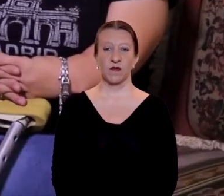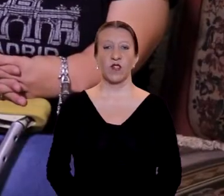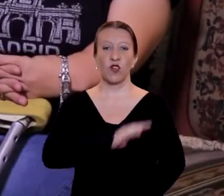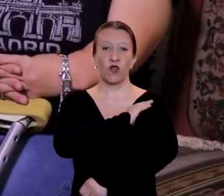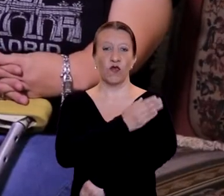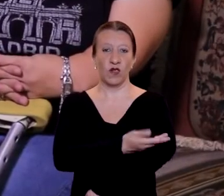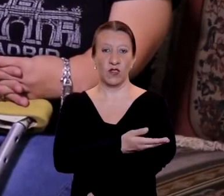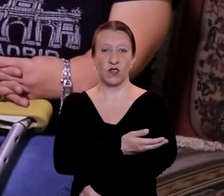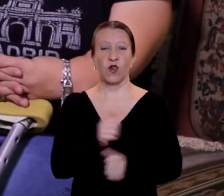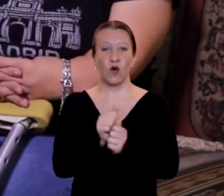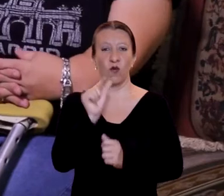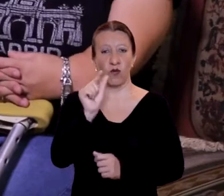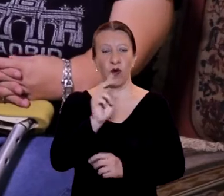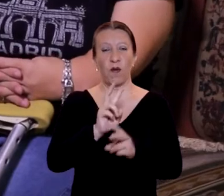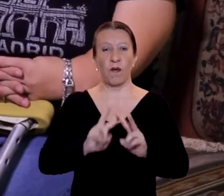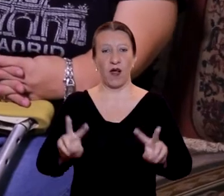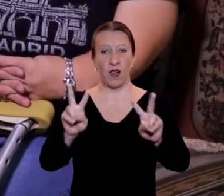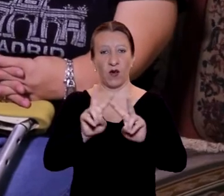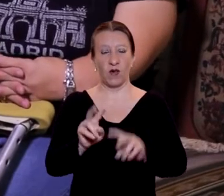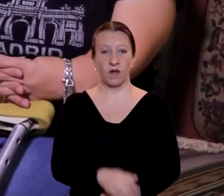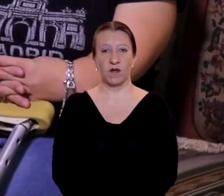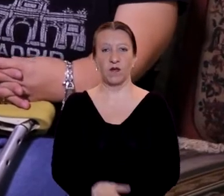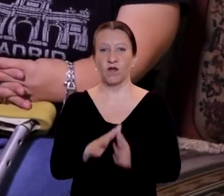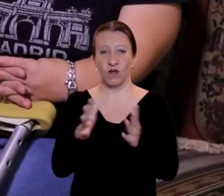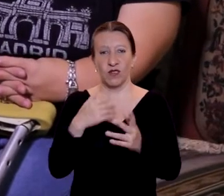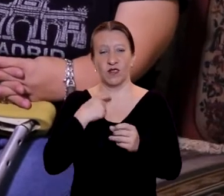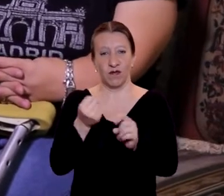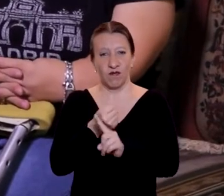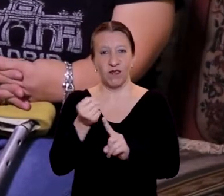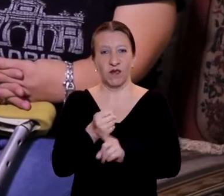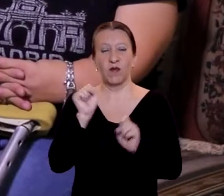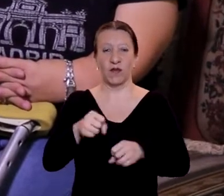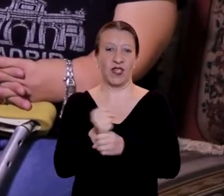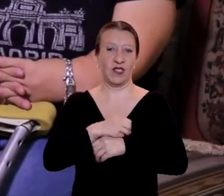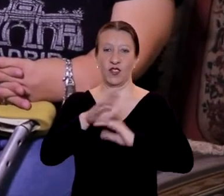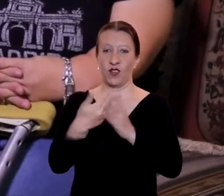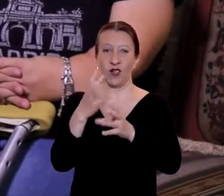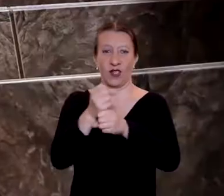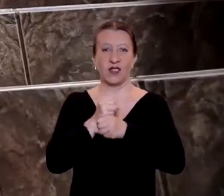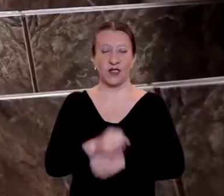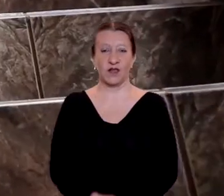con fuerza, con un poquito de valor y con mucho ñeque, todo se puede alcanzar.